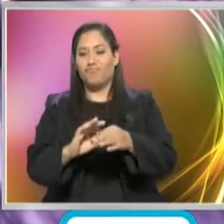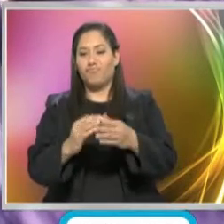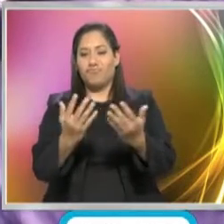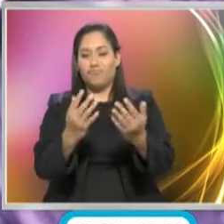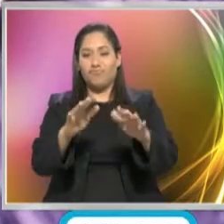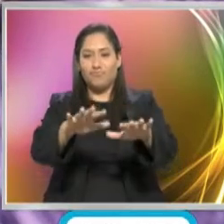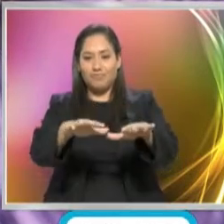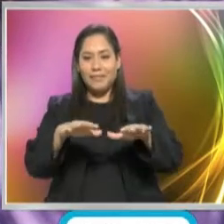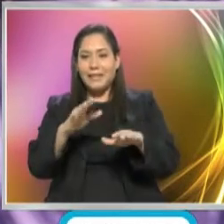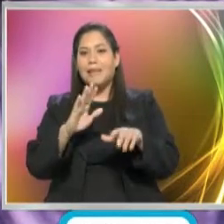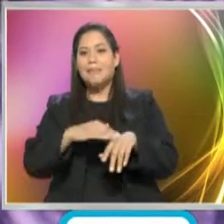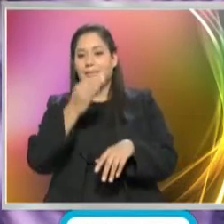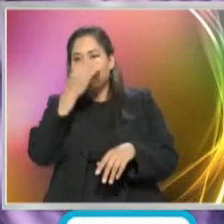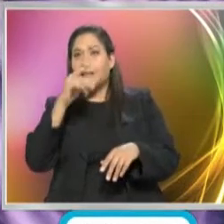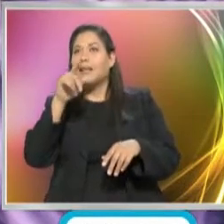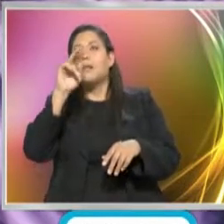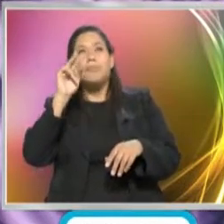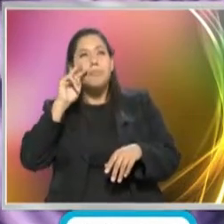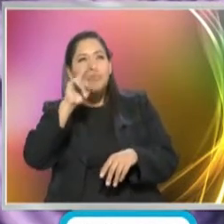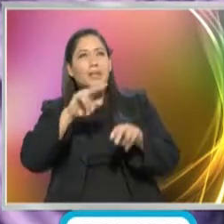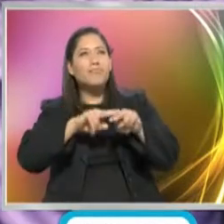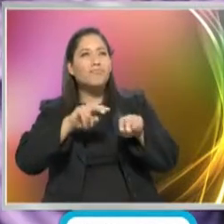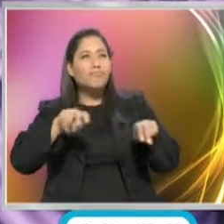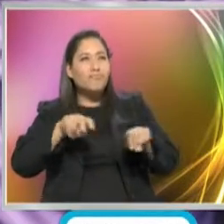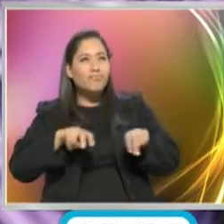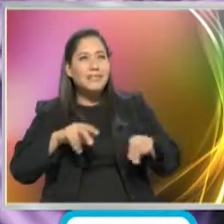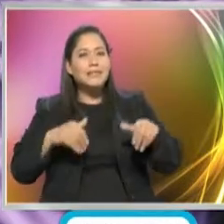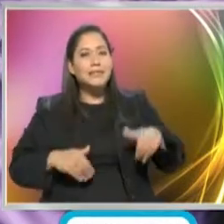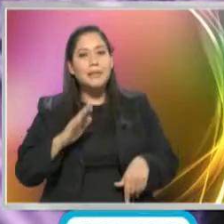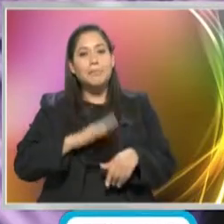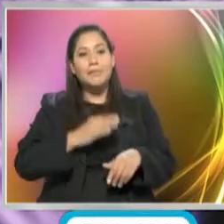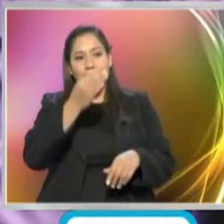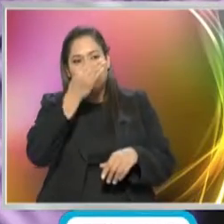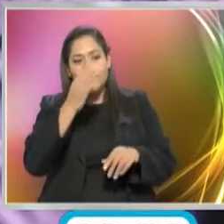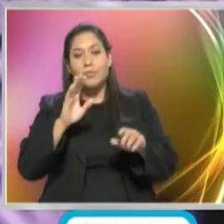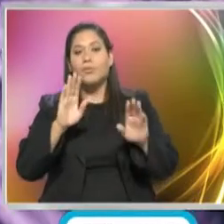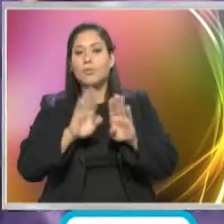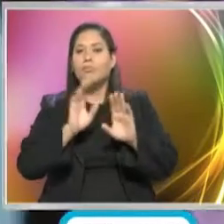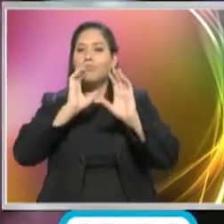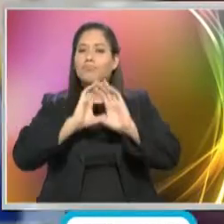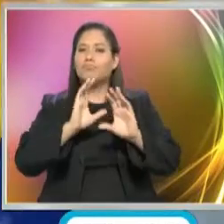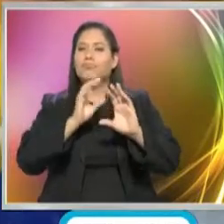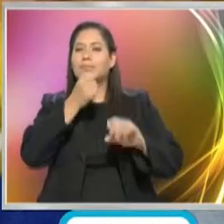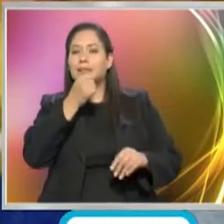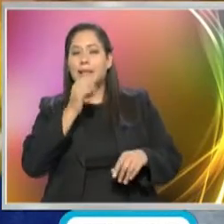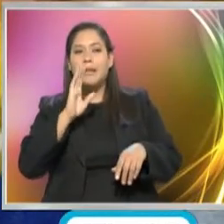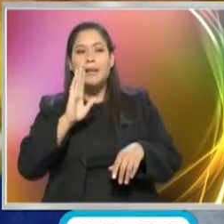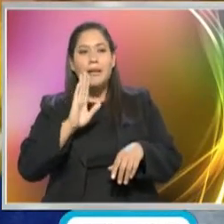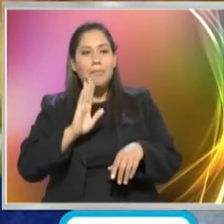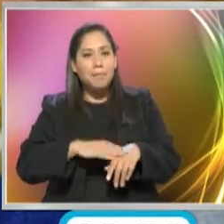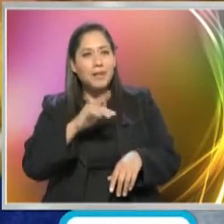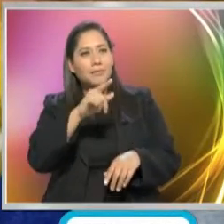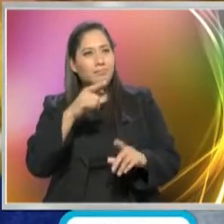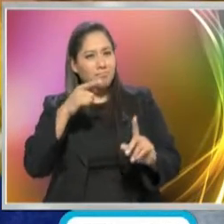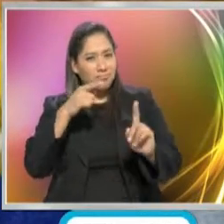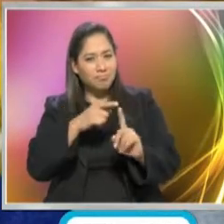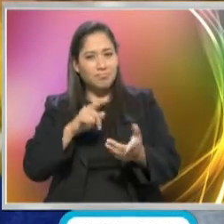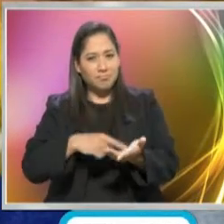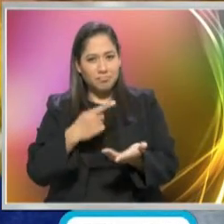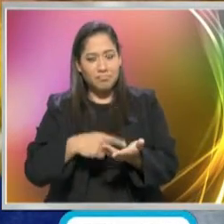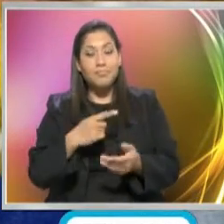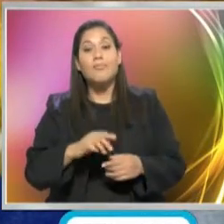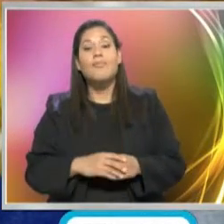Sí. Ya puedes Entonces, verlos en el teatro, pues más cerquita. Sí, Pues mira. claro, como conciertos más directos y más seguido. y ver